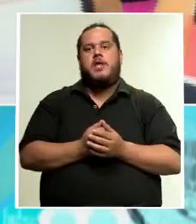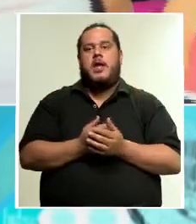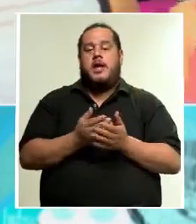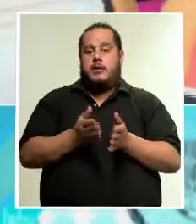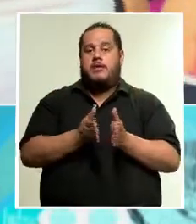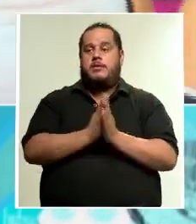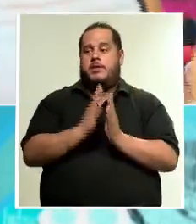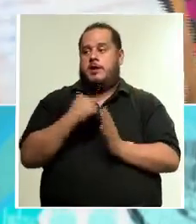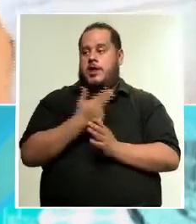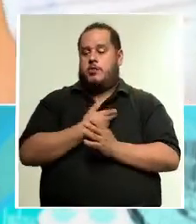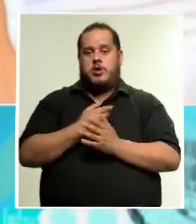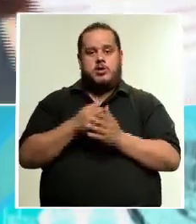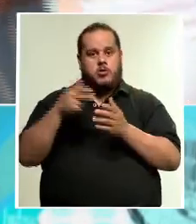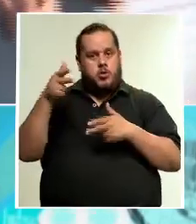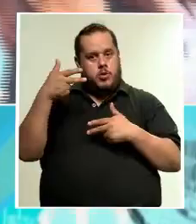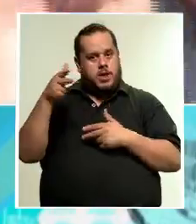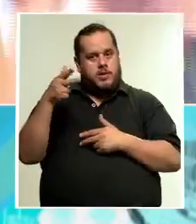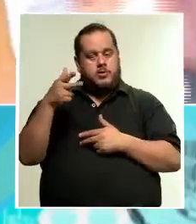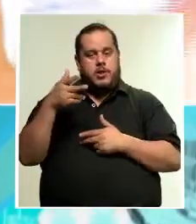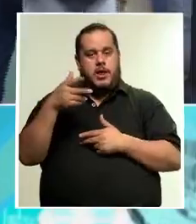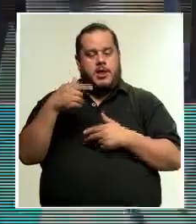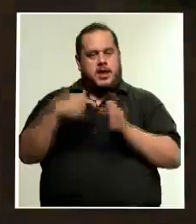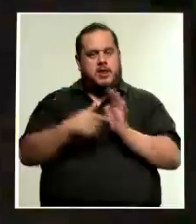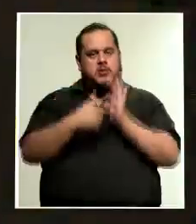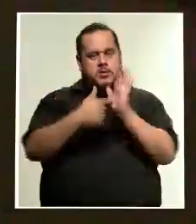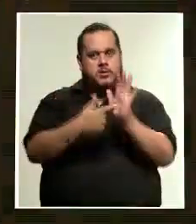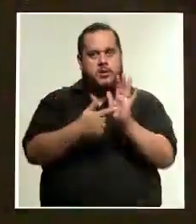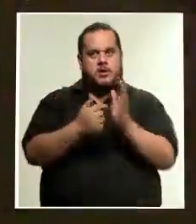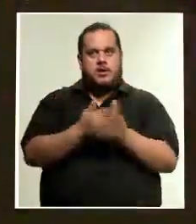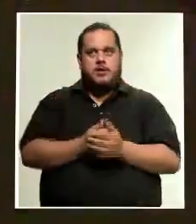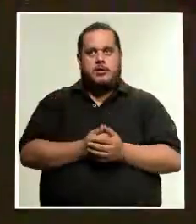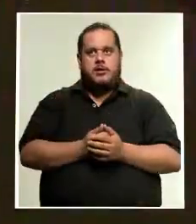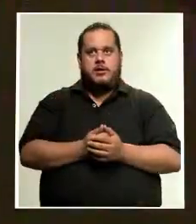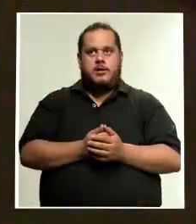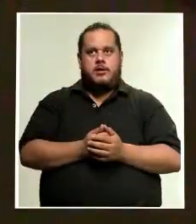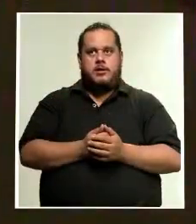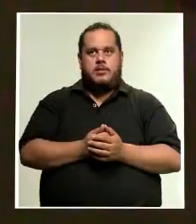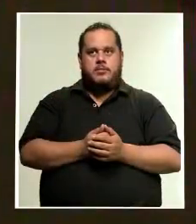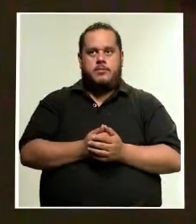pedirle a nuestro camarógrafo que nos muestre cómo el panorama